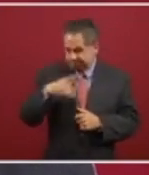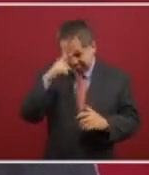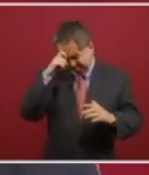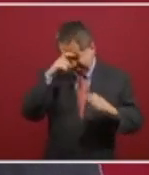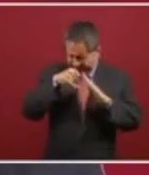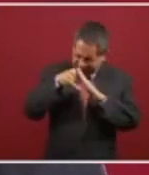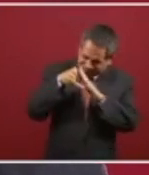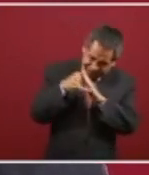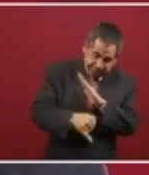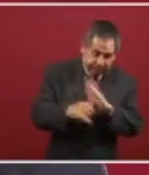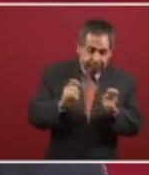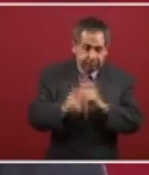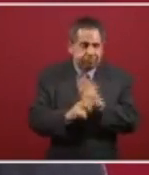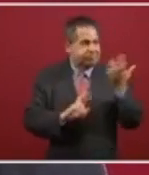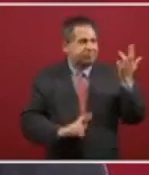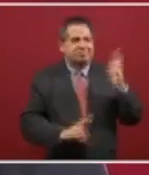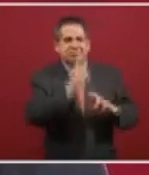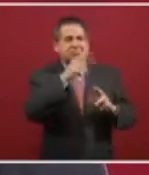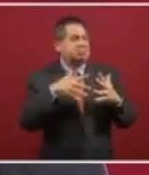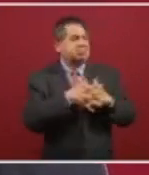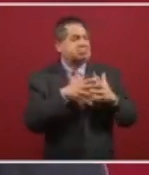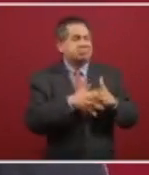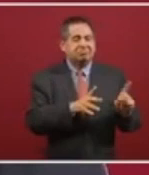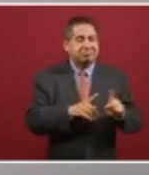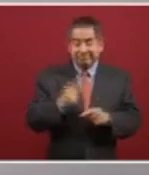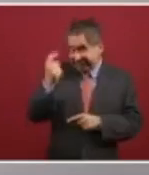profundas que las revoluciones armadas.